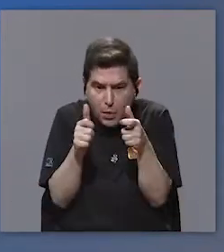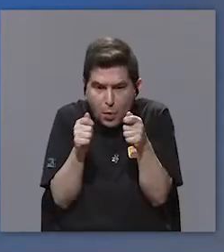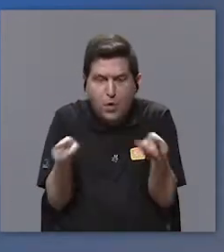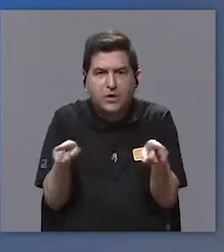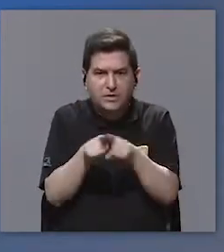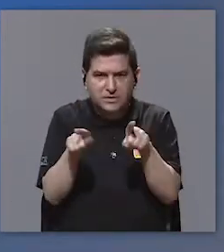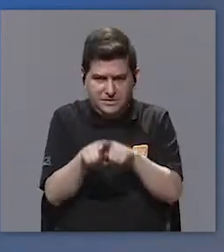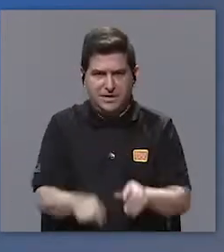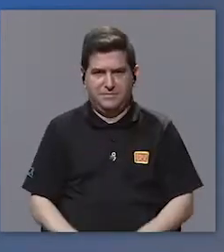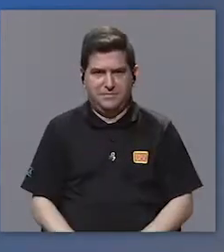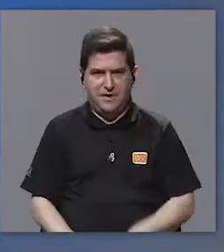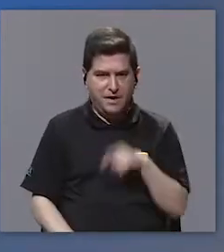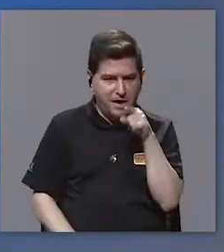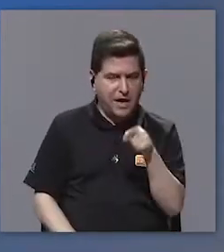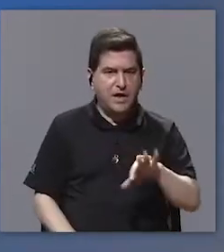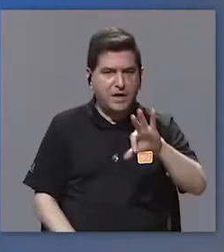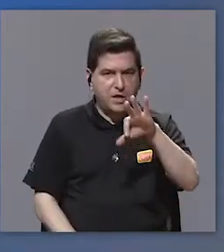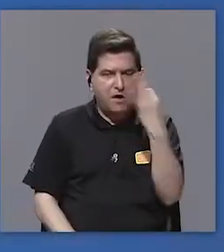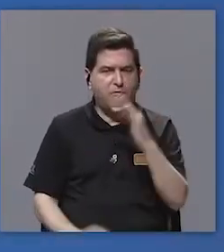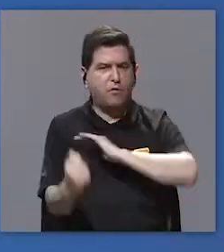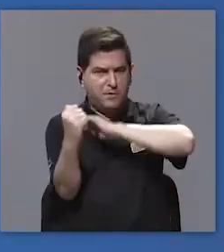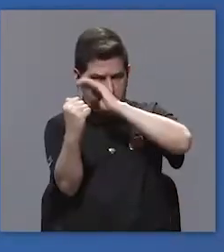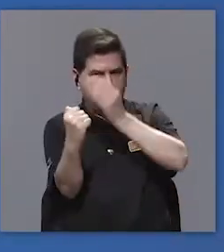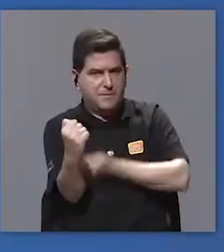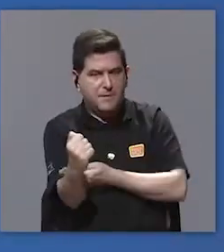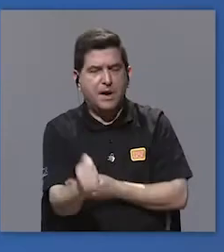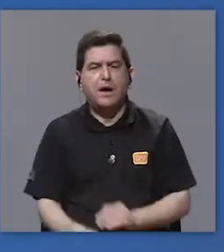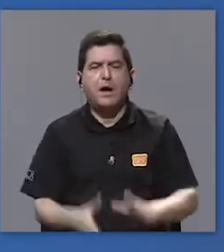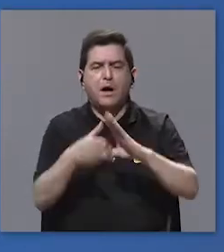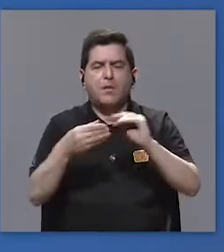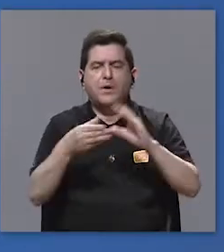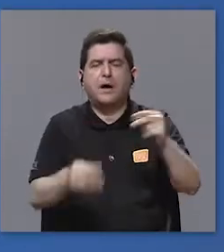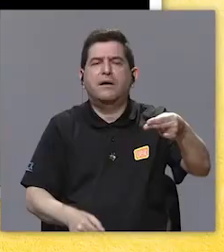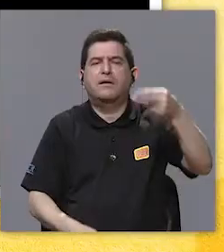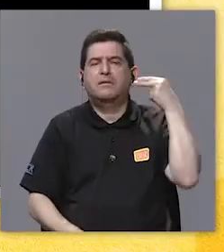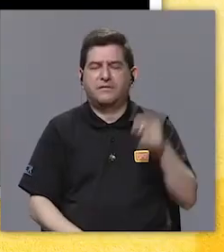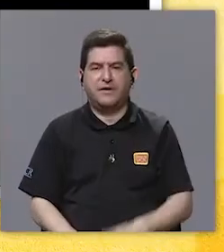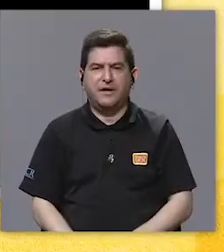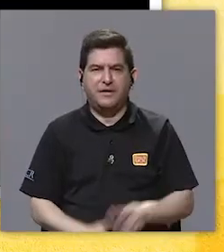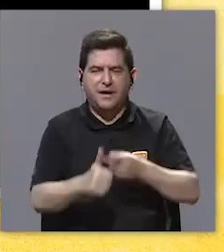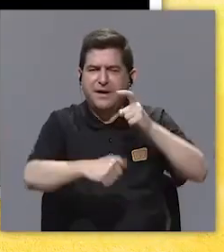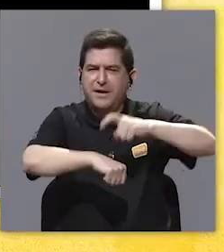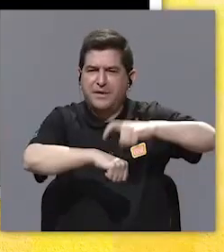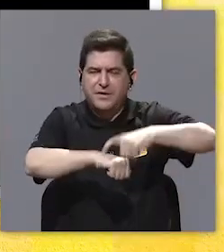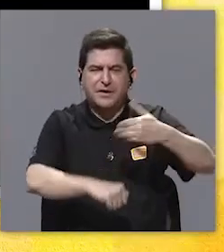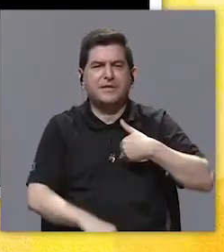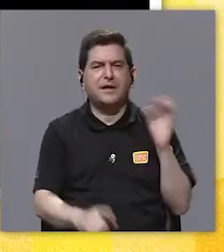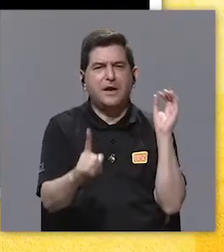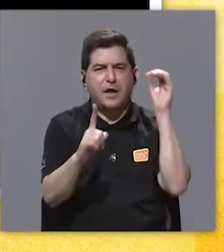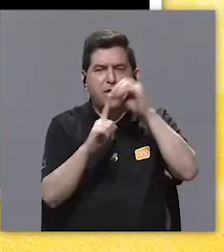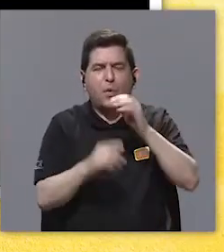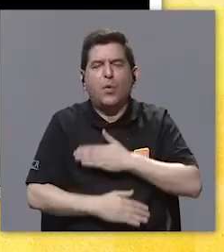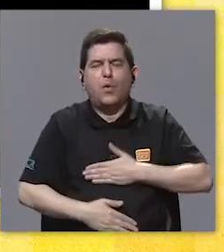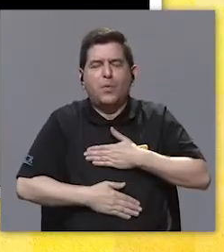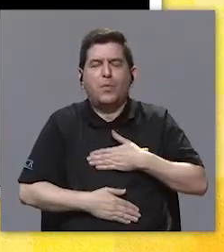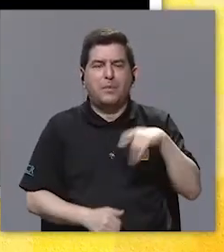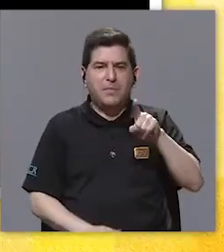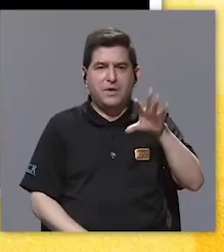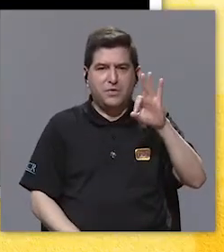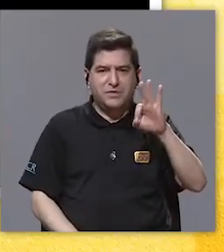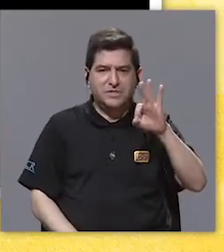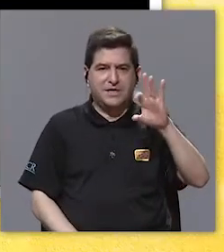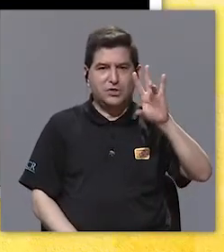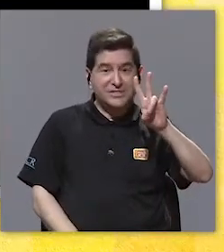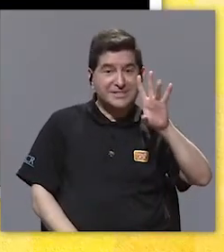un medio poderoso para contar historias aunque inicialmente tenían un objetivo lúdico en 1978 aparece el primer